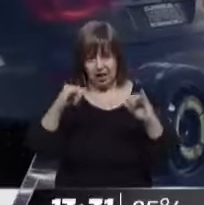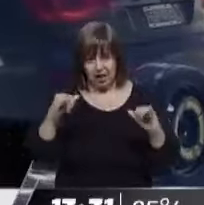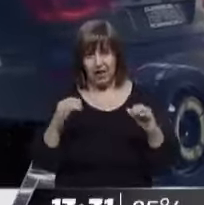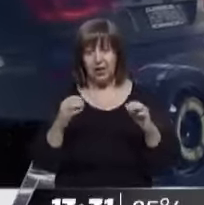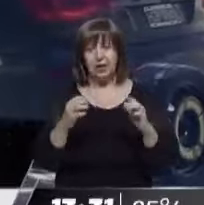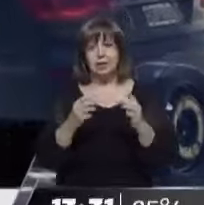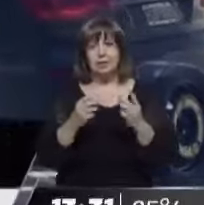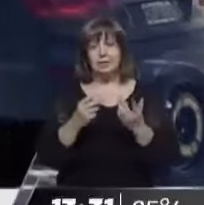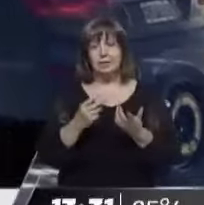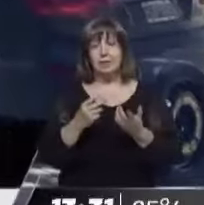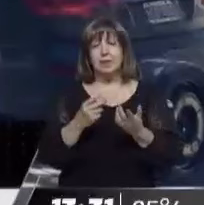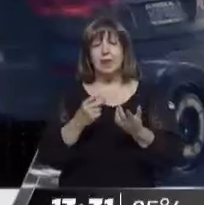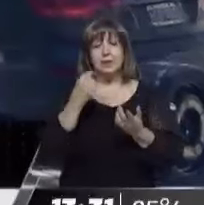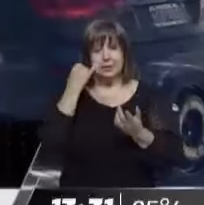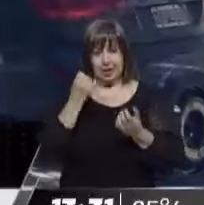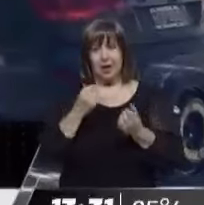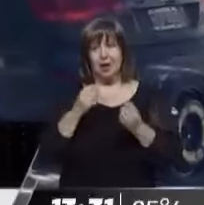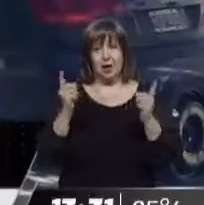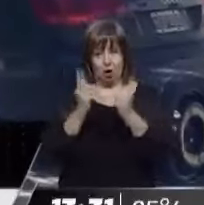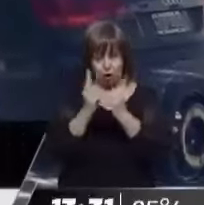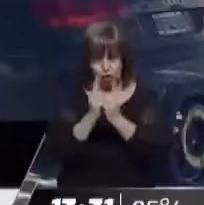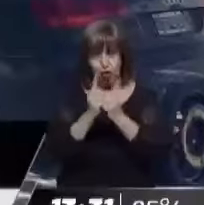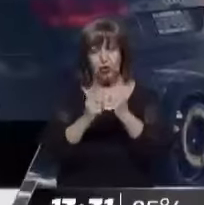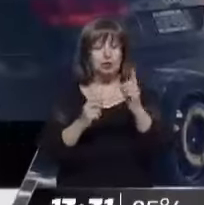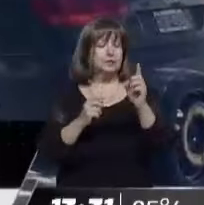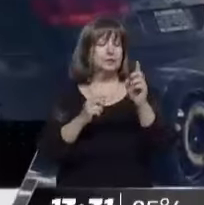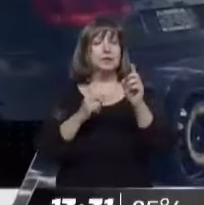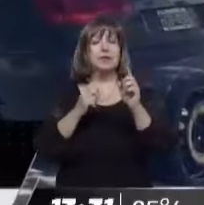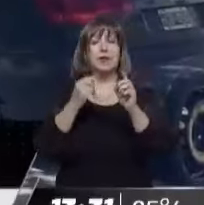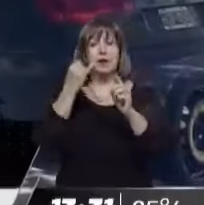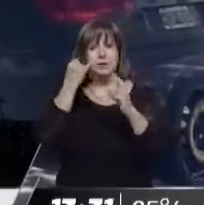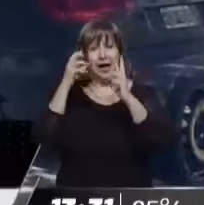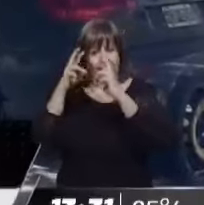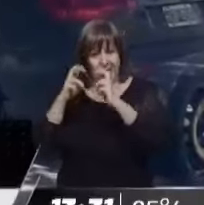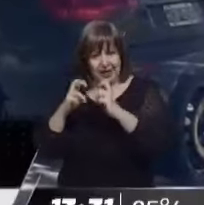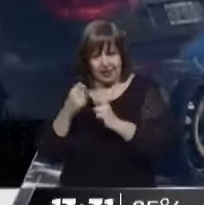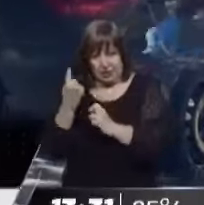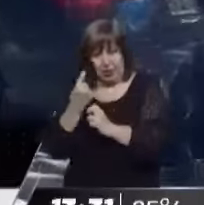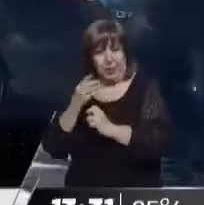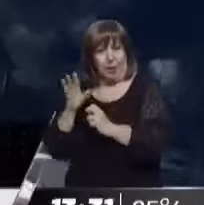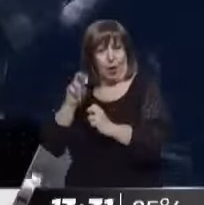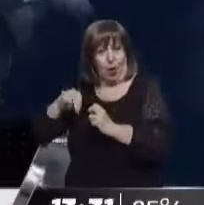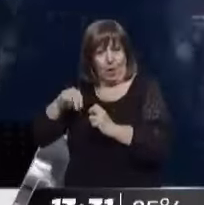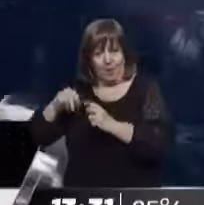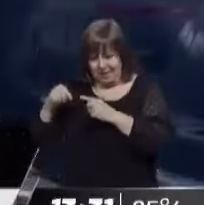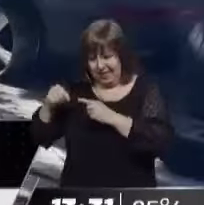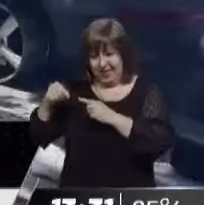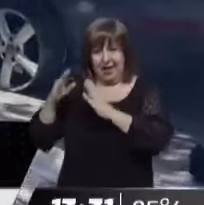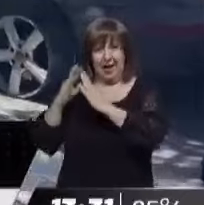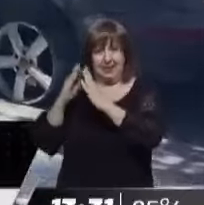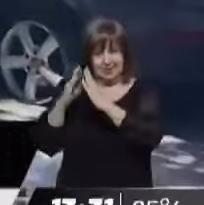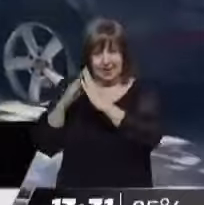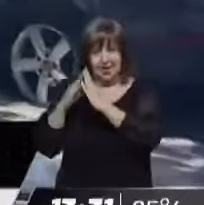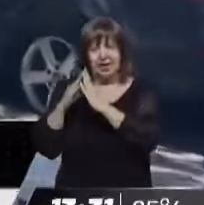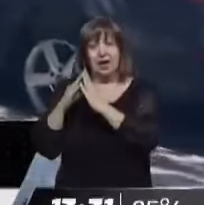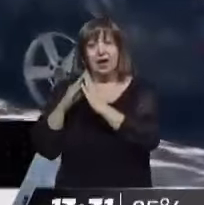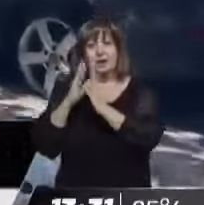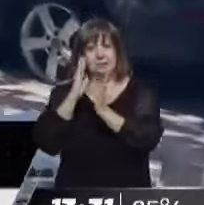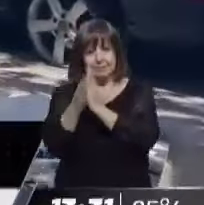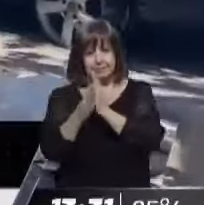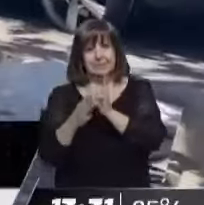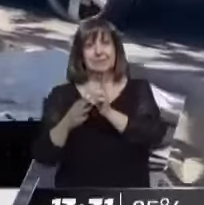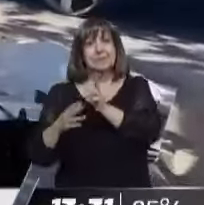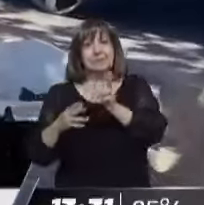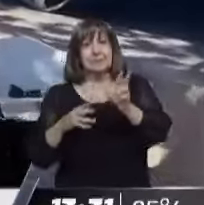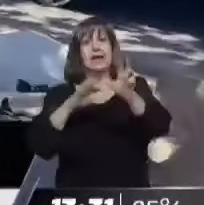mi parte. Detienen, luego del importante trabajo de investigación, hay dos personas detenidas, la primera información. Habrá que ver